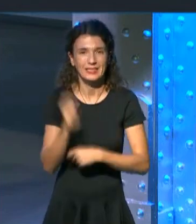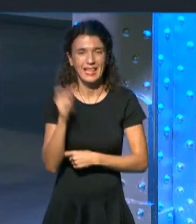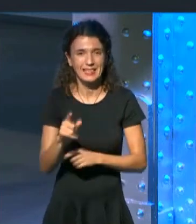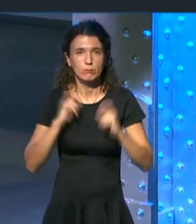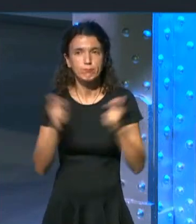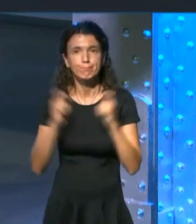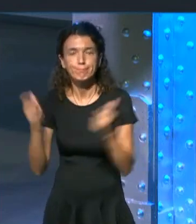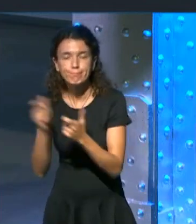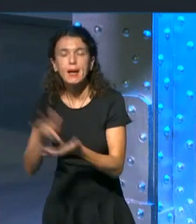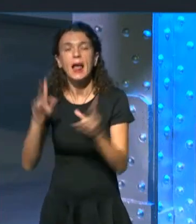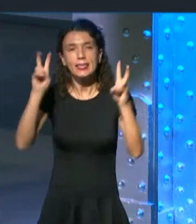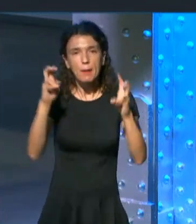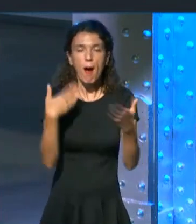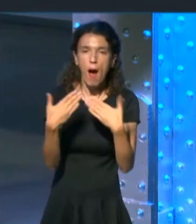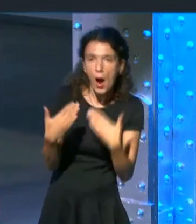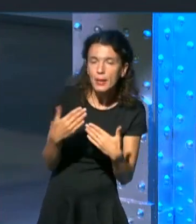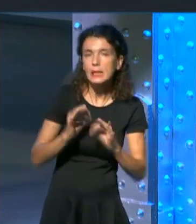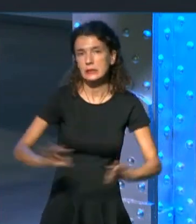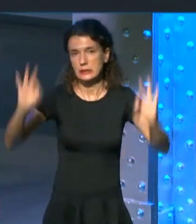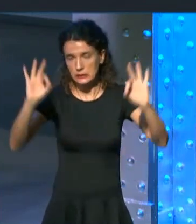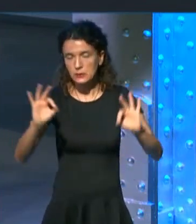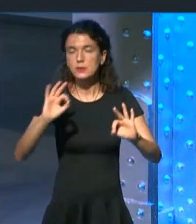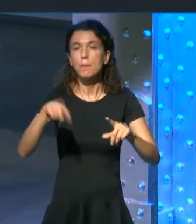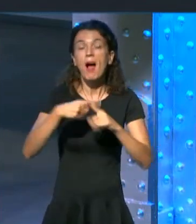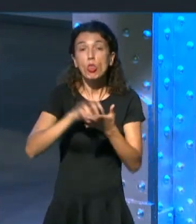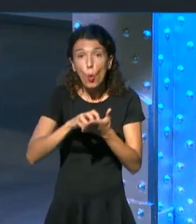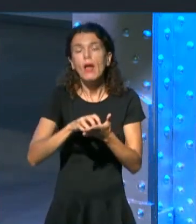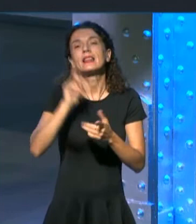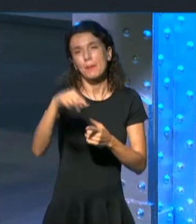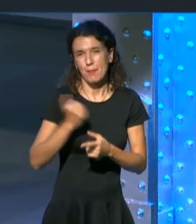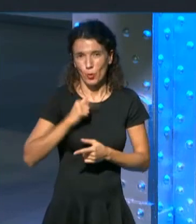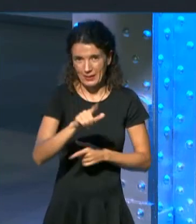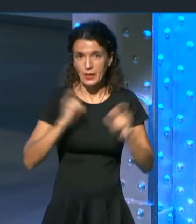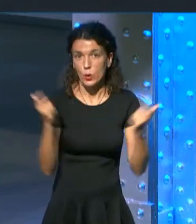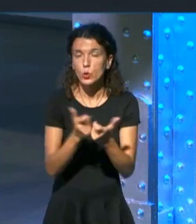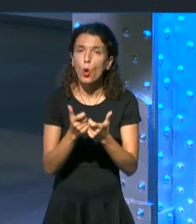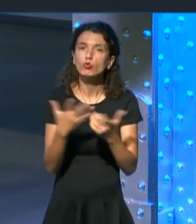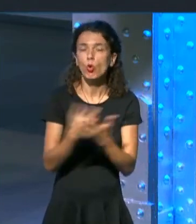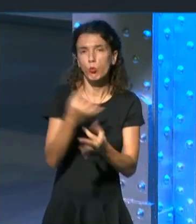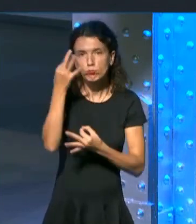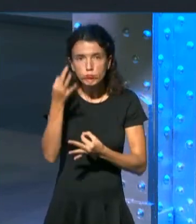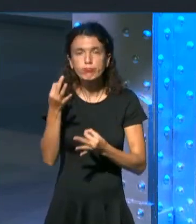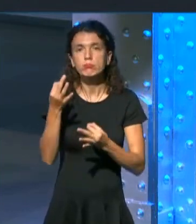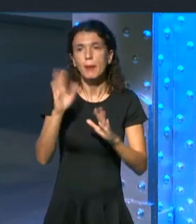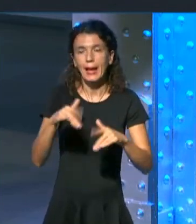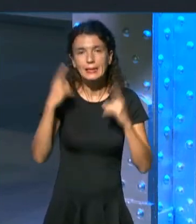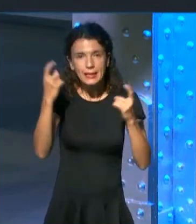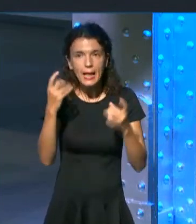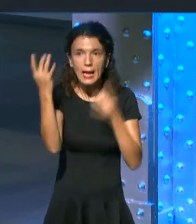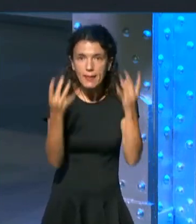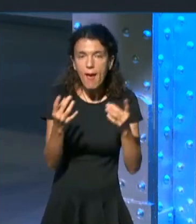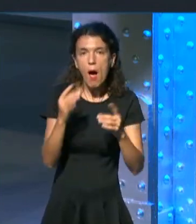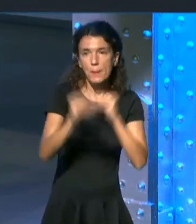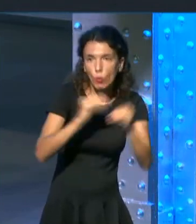tratar temas concretos y solucionar dudas. Está todo muy pautado para aterrizar estas ideas.